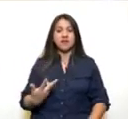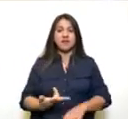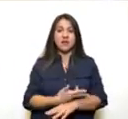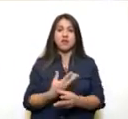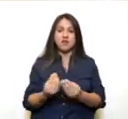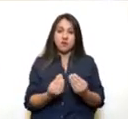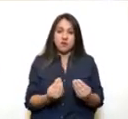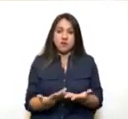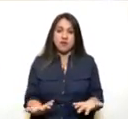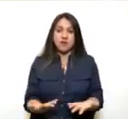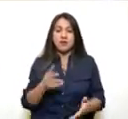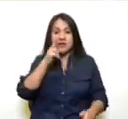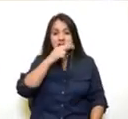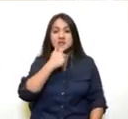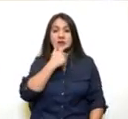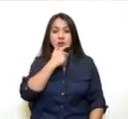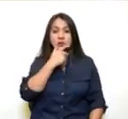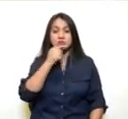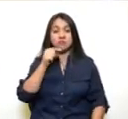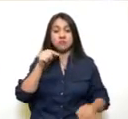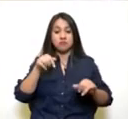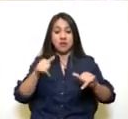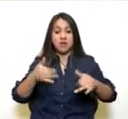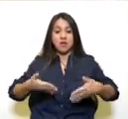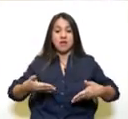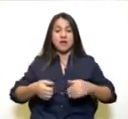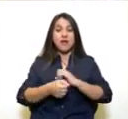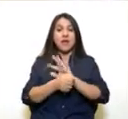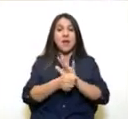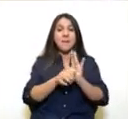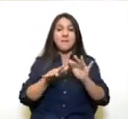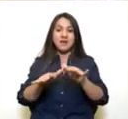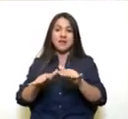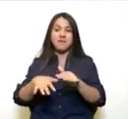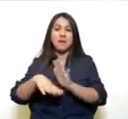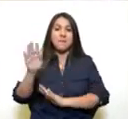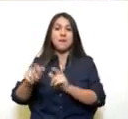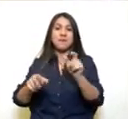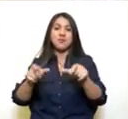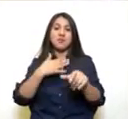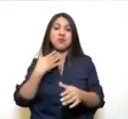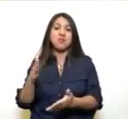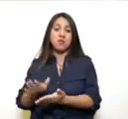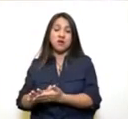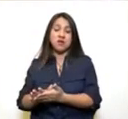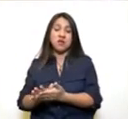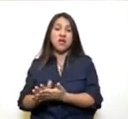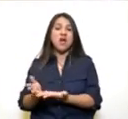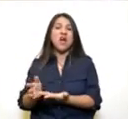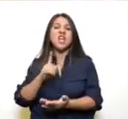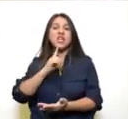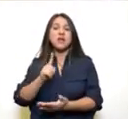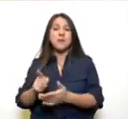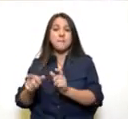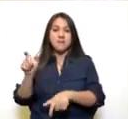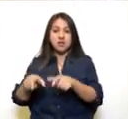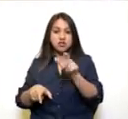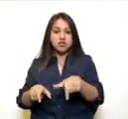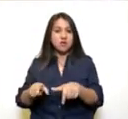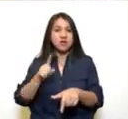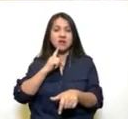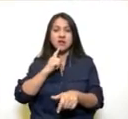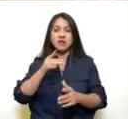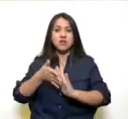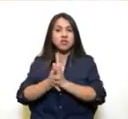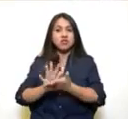lugar a dudas esta pandemia ha dejado más fallecidos a gente que tiene que ha tenido